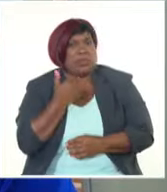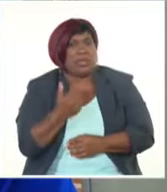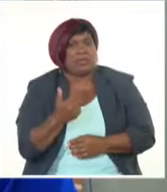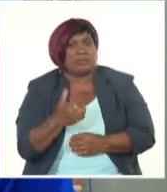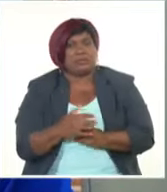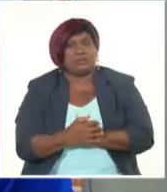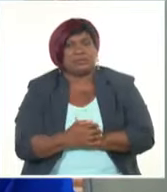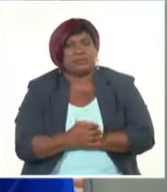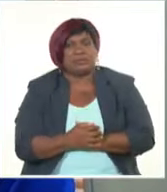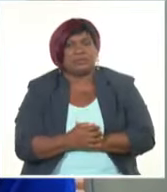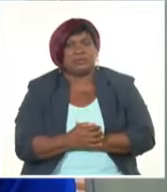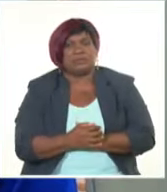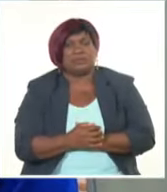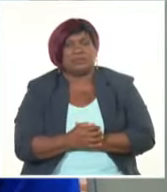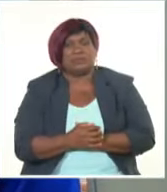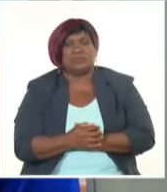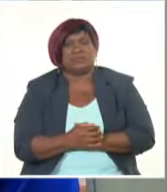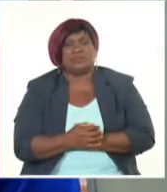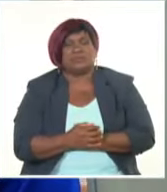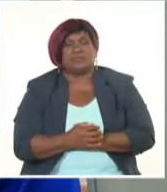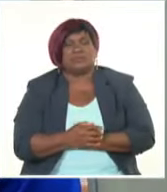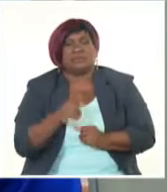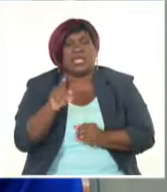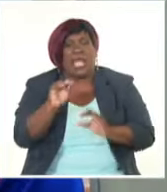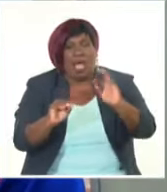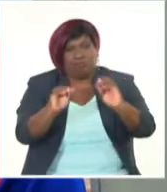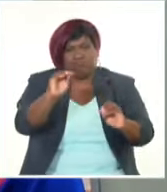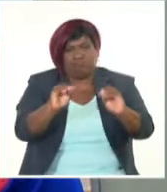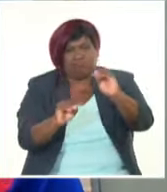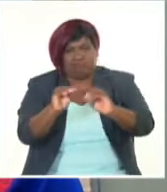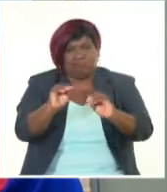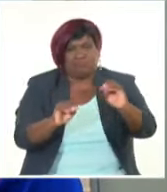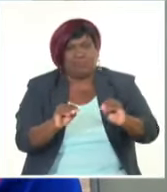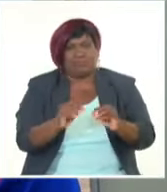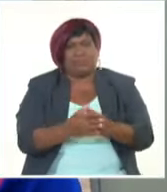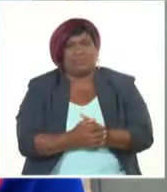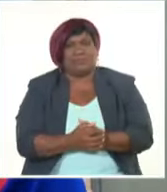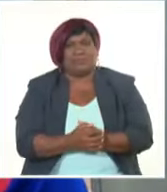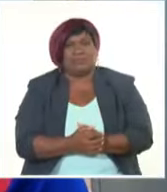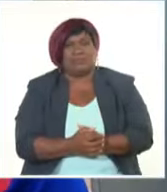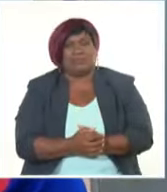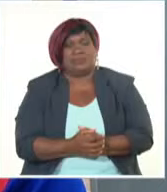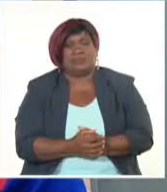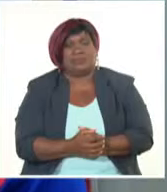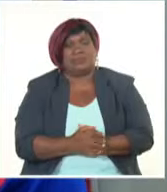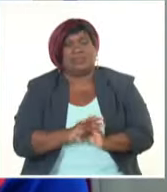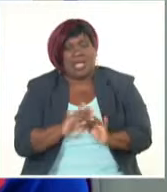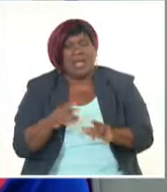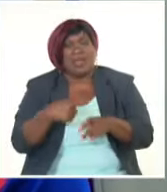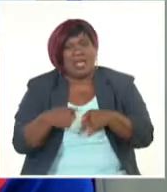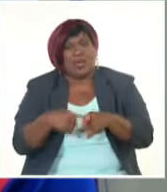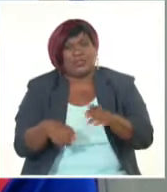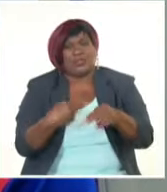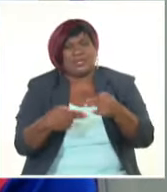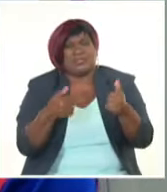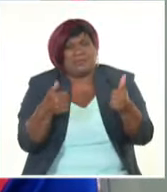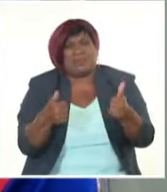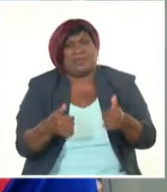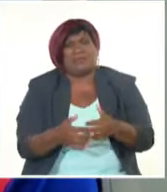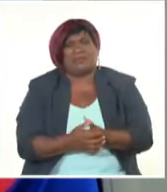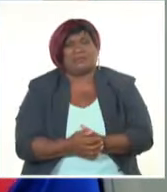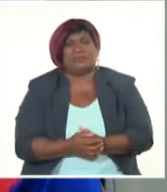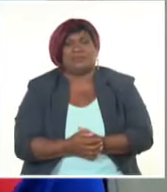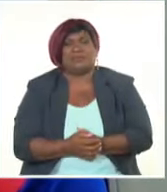bien. Y nada, es cuestión de ajustar y que a la cosa van a salir. ¿Cómo fue el